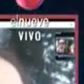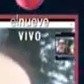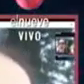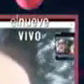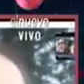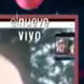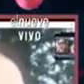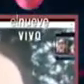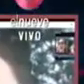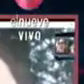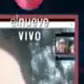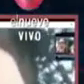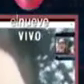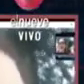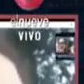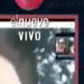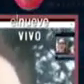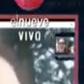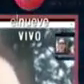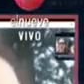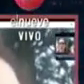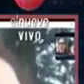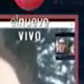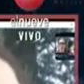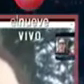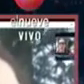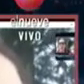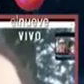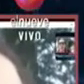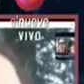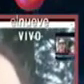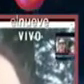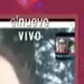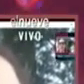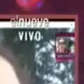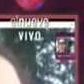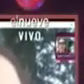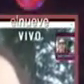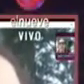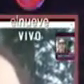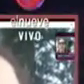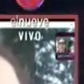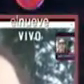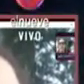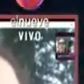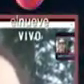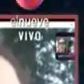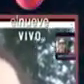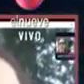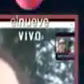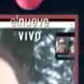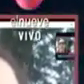San Pablo para que la gente no salga. Vi esta semana imágenes de un shopping que abrió, que recibían al público